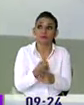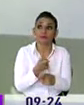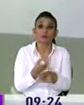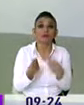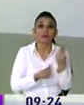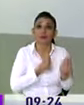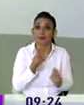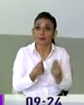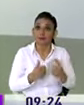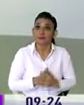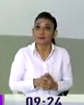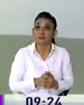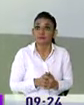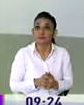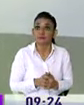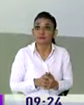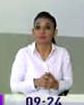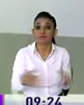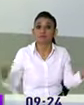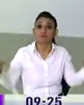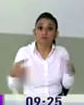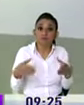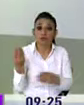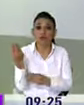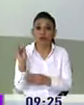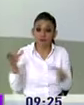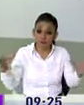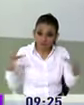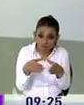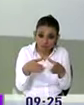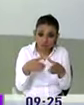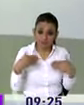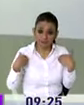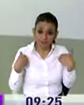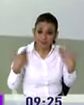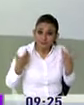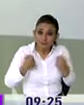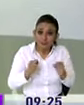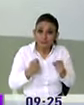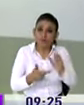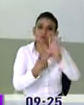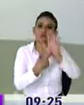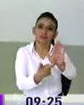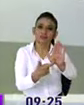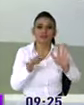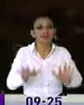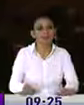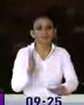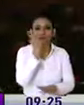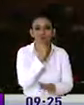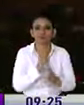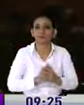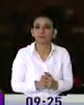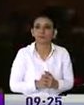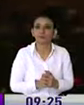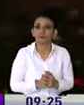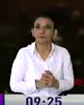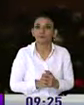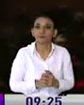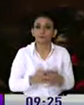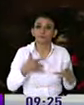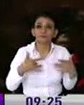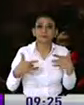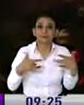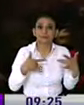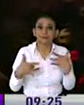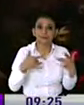hemos hecho es reunirle a los chicos y su alegría y su ímpetu ha hecho que cosas como estas sucedan, ¿no? Los actos culturales que se